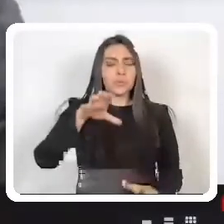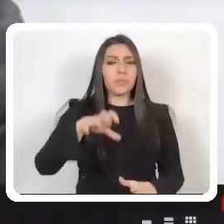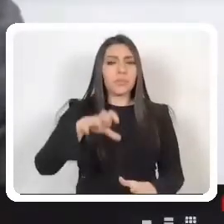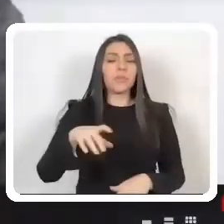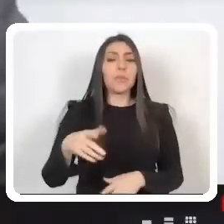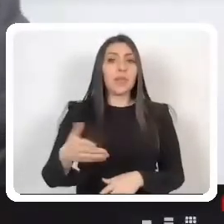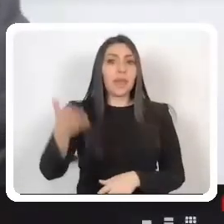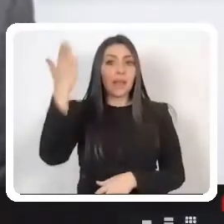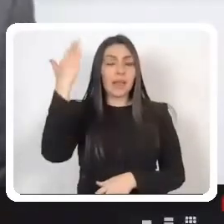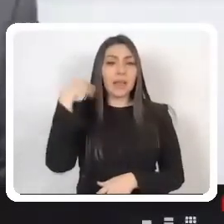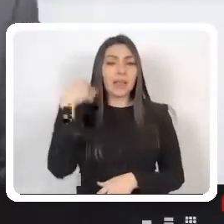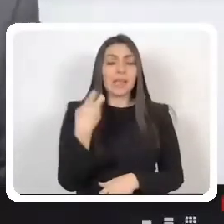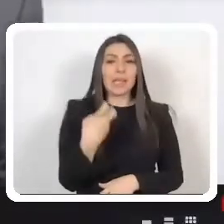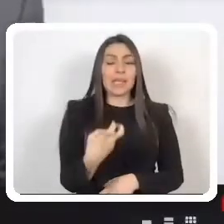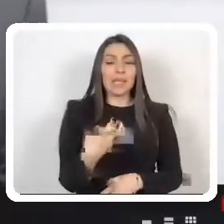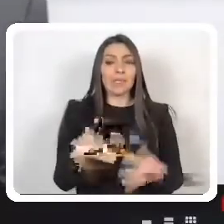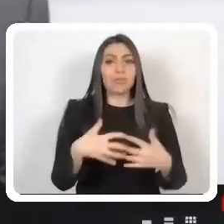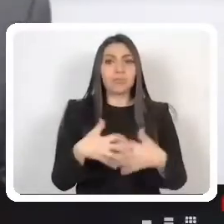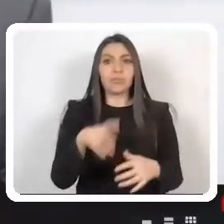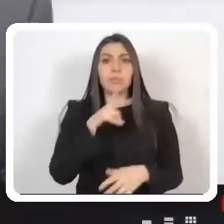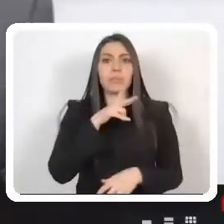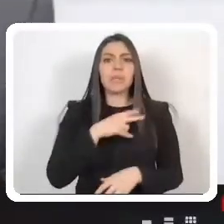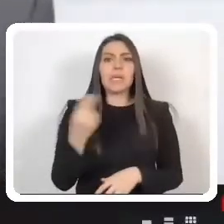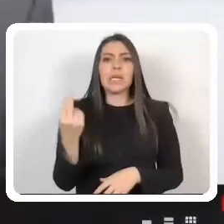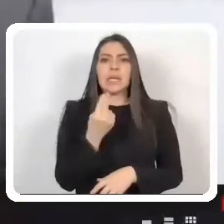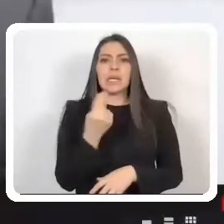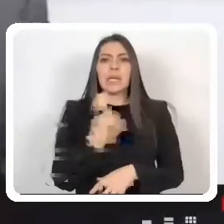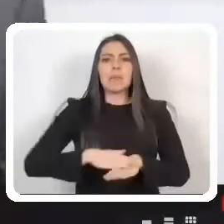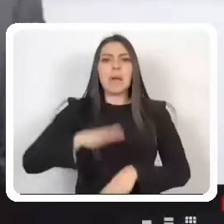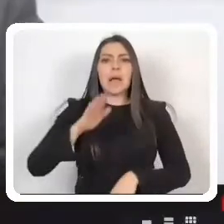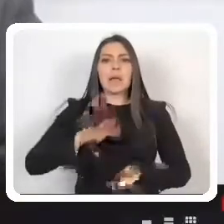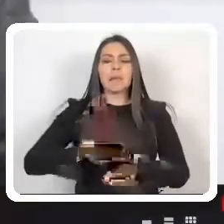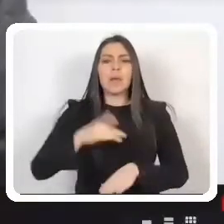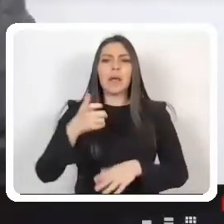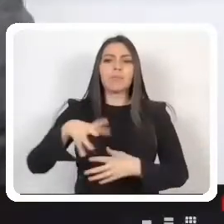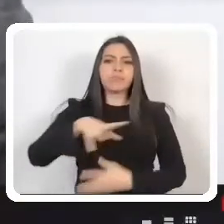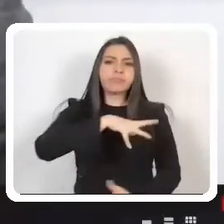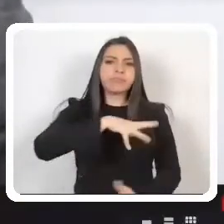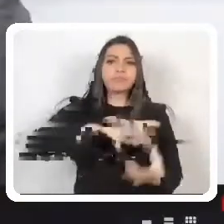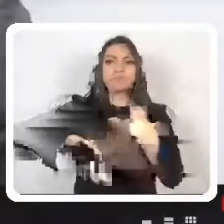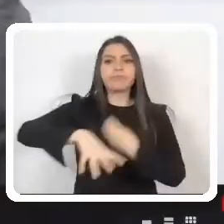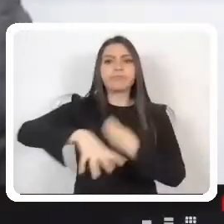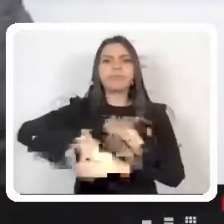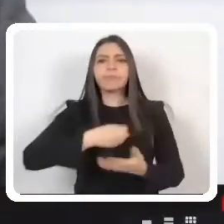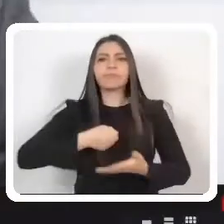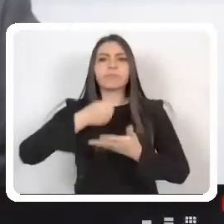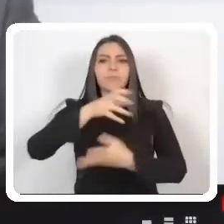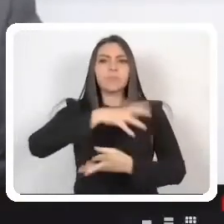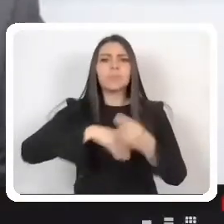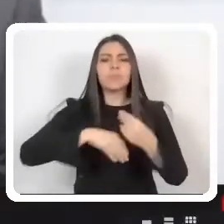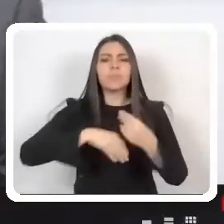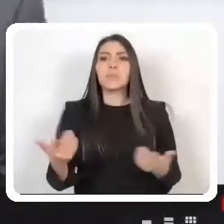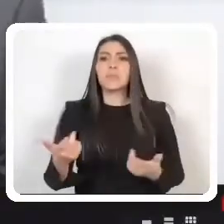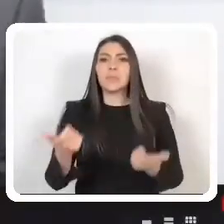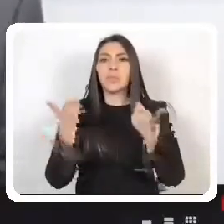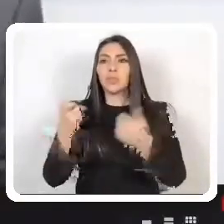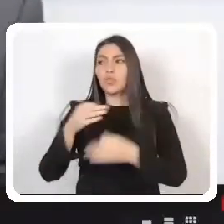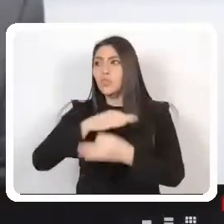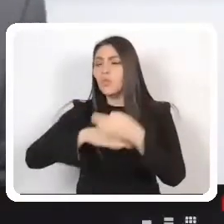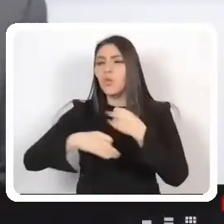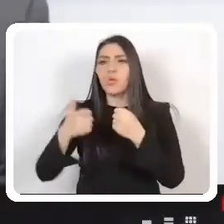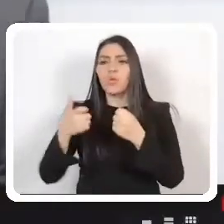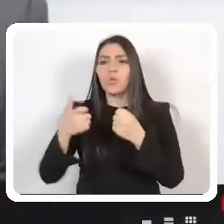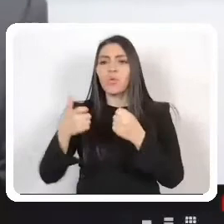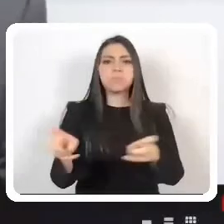que esta industria requería fuertes reinversiones. ¿Y qué pasó? Se robaron los recursos aprobados por el